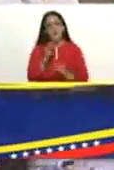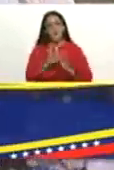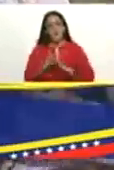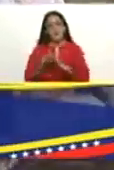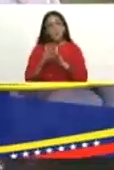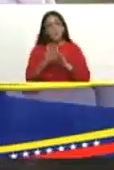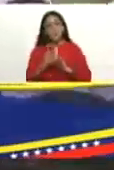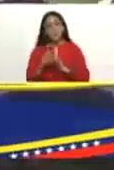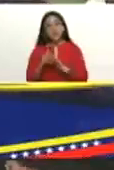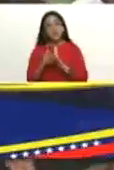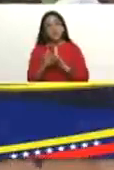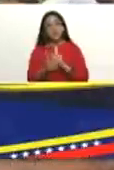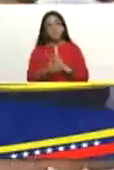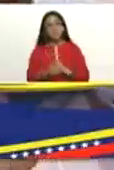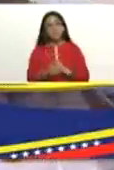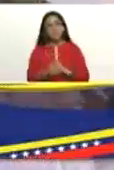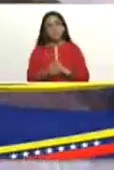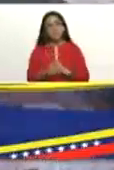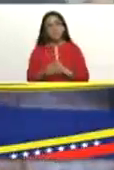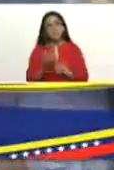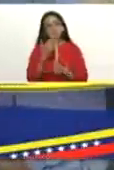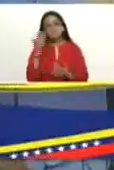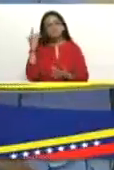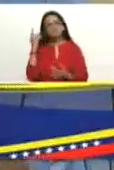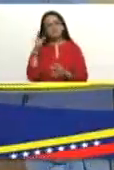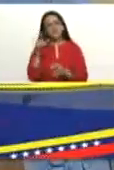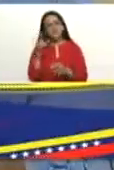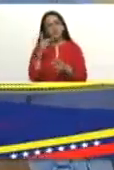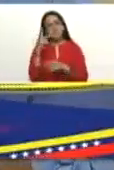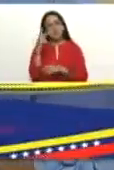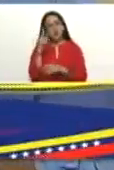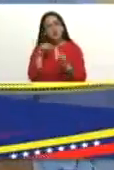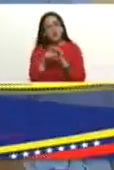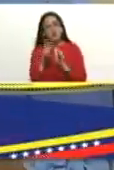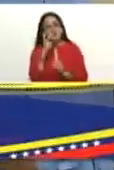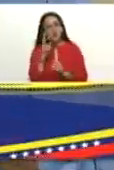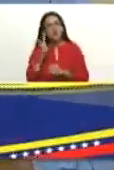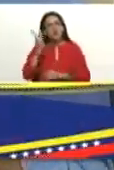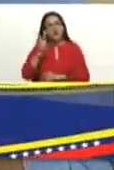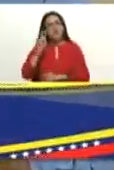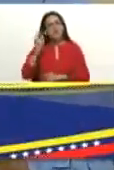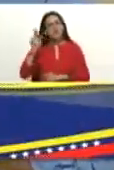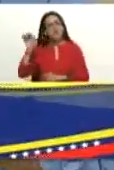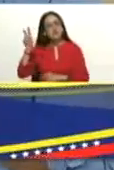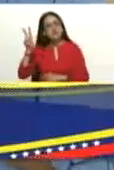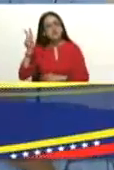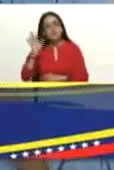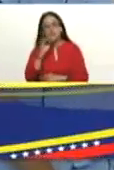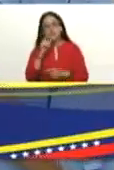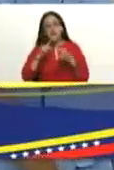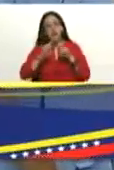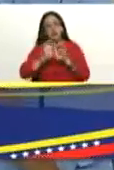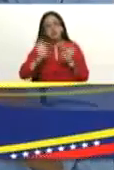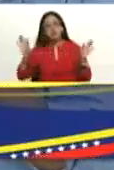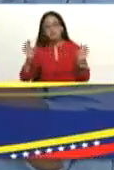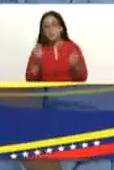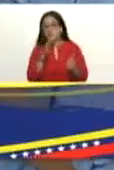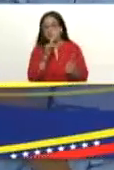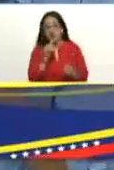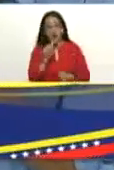Herederos de Guaycaipuro, por ejemplo, que la estuvimos visitando antier en los Valles del Tuy, no había agua por tubería, presidente, no había tubería. Le dimos la plata,